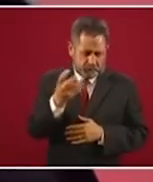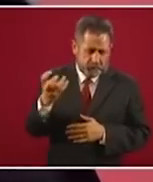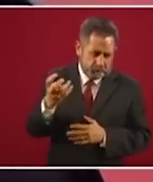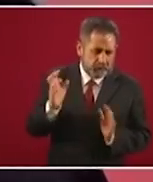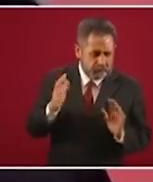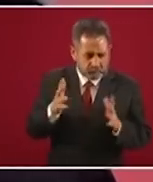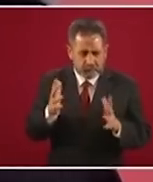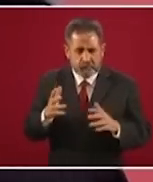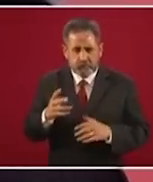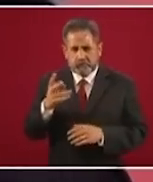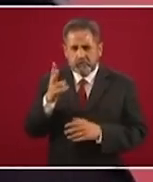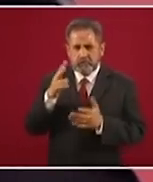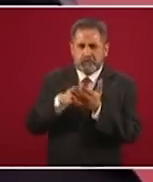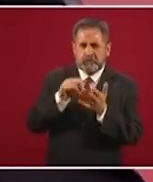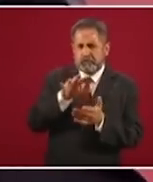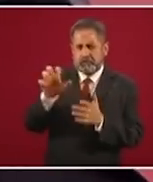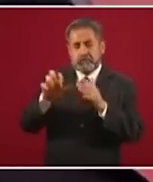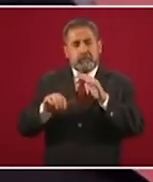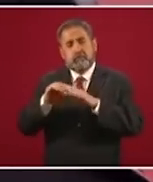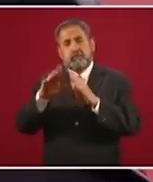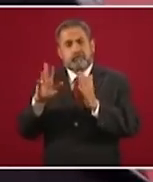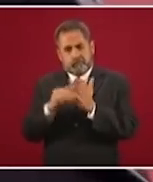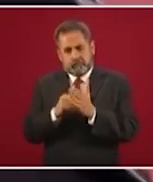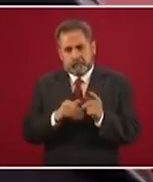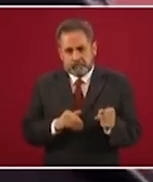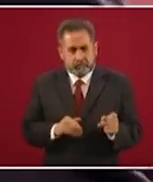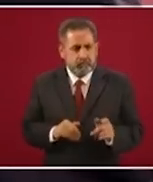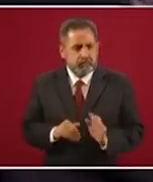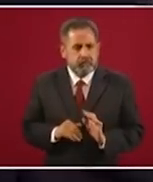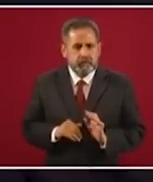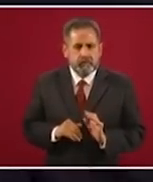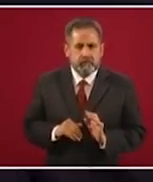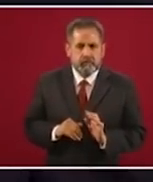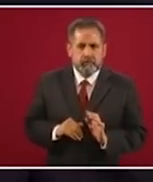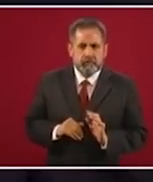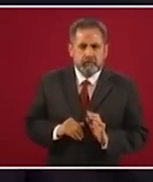2,400,000, 2,500,000. Entonces,